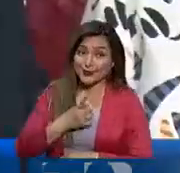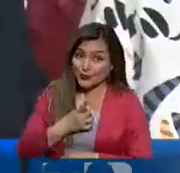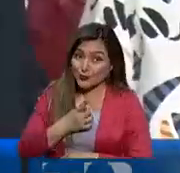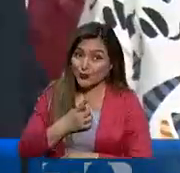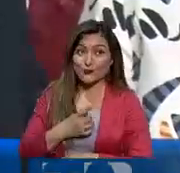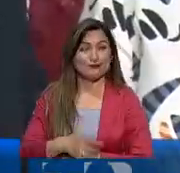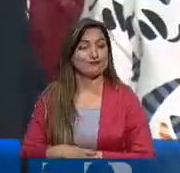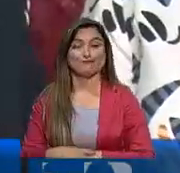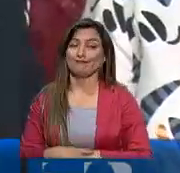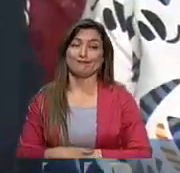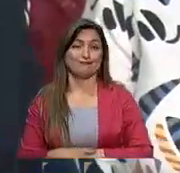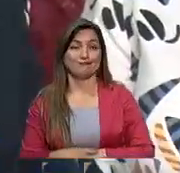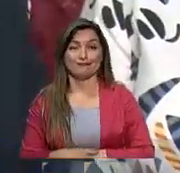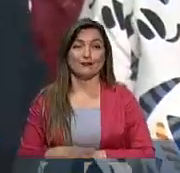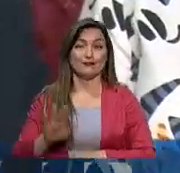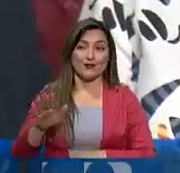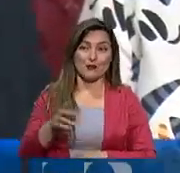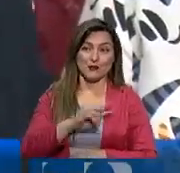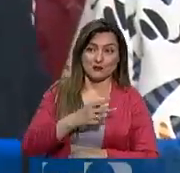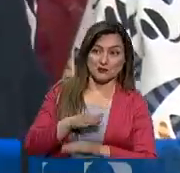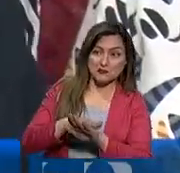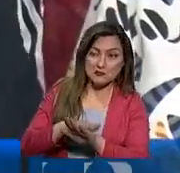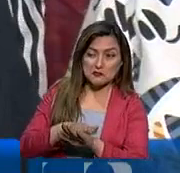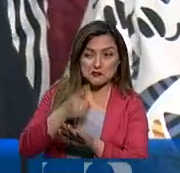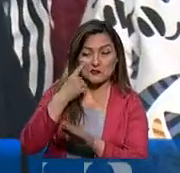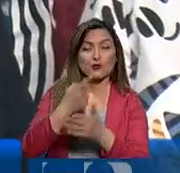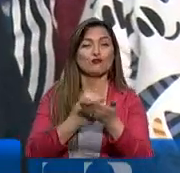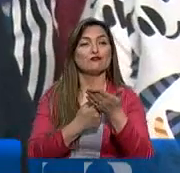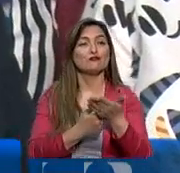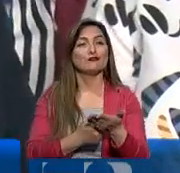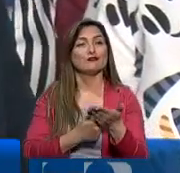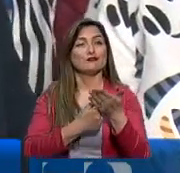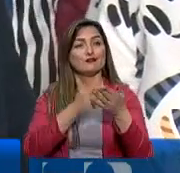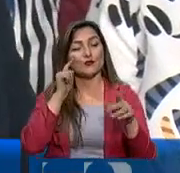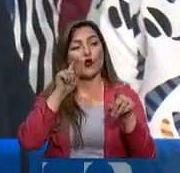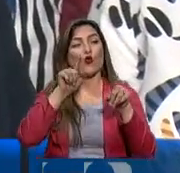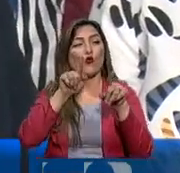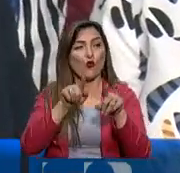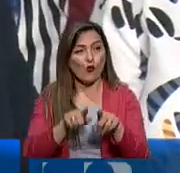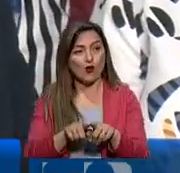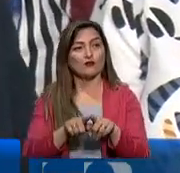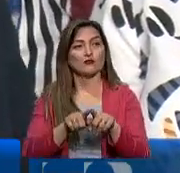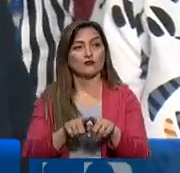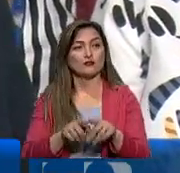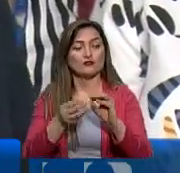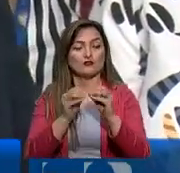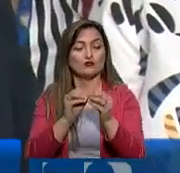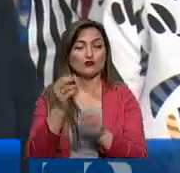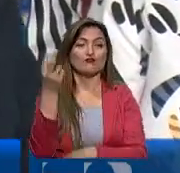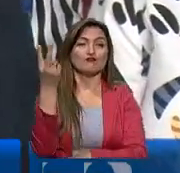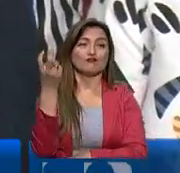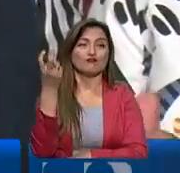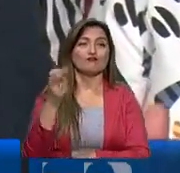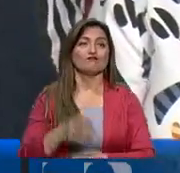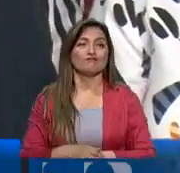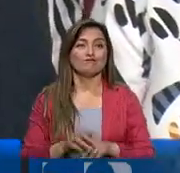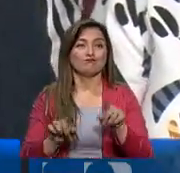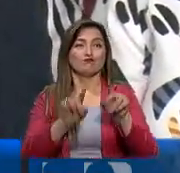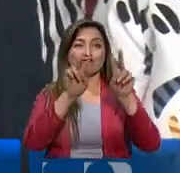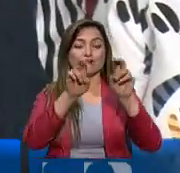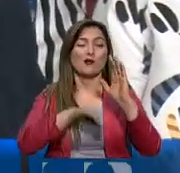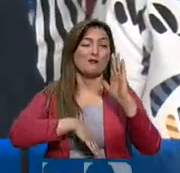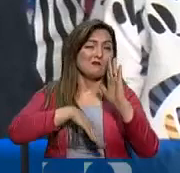bloque. Estamos analizando las propuestas, estamos analizando el acuerdo programático que se tiene con Izquierda Democrática. Hay temas